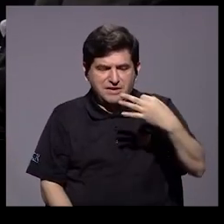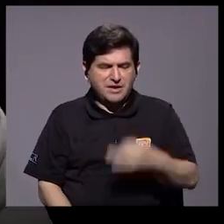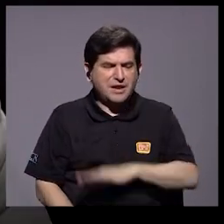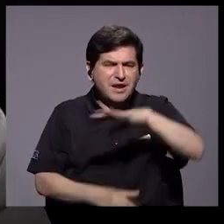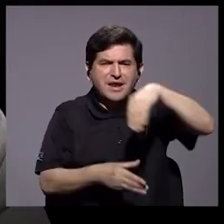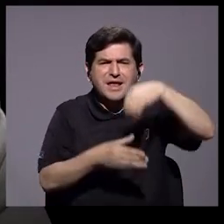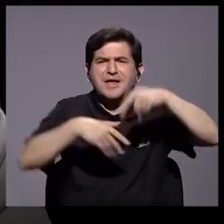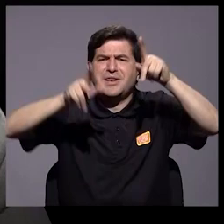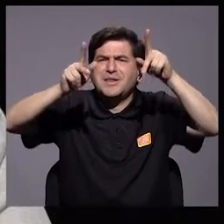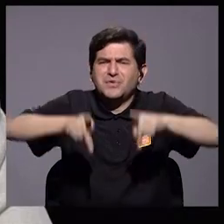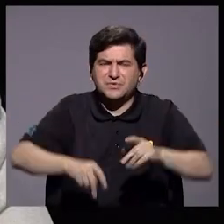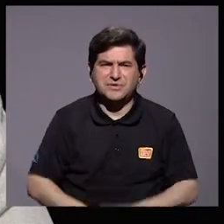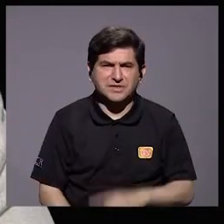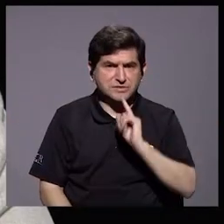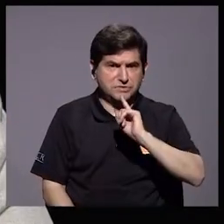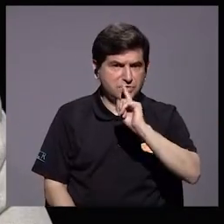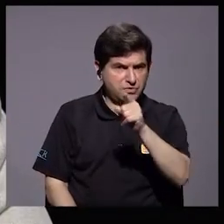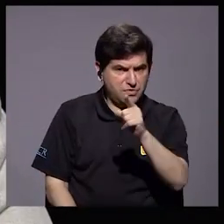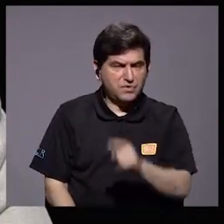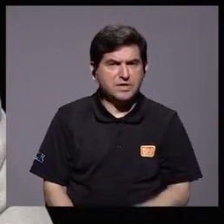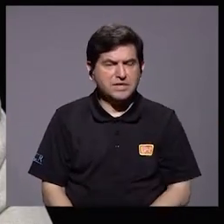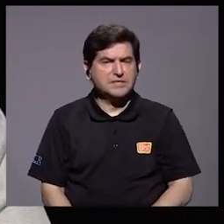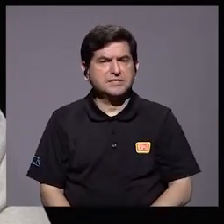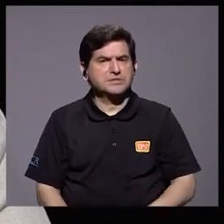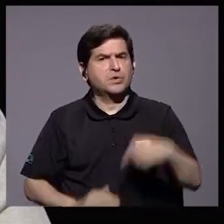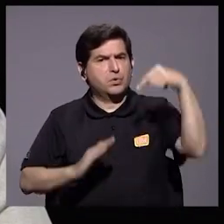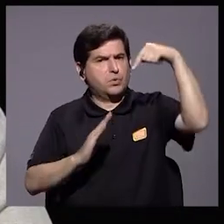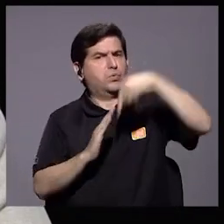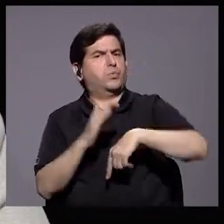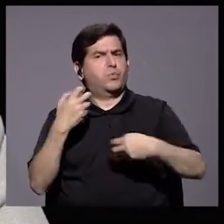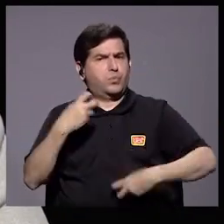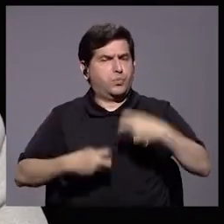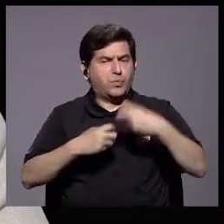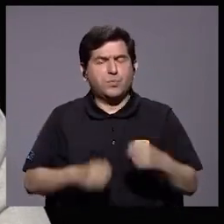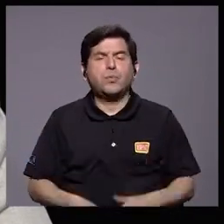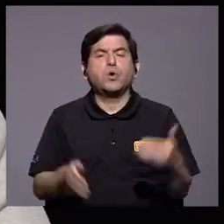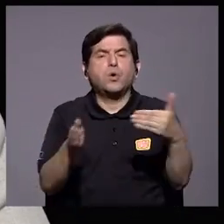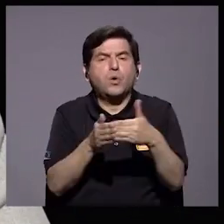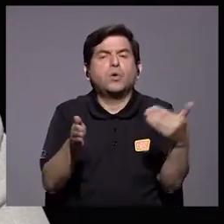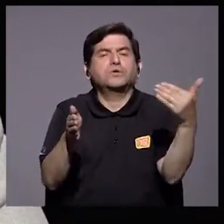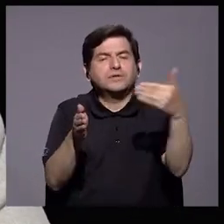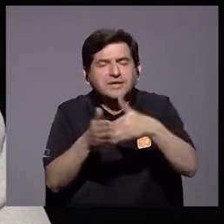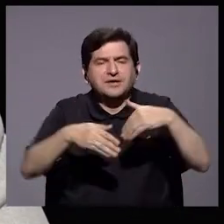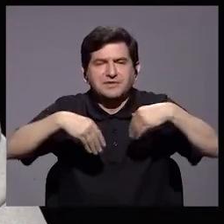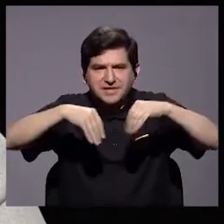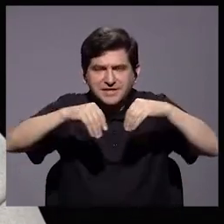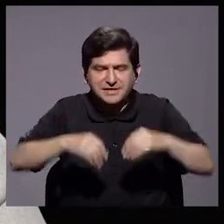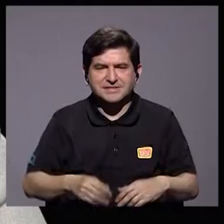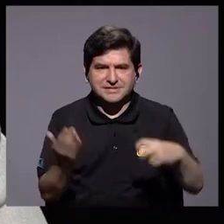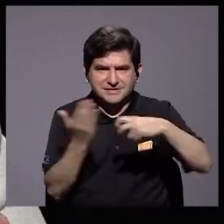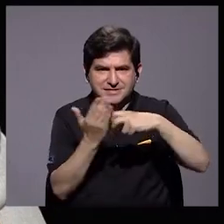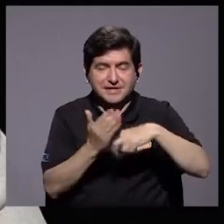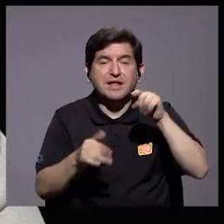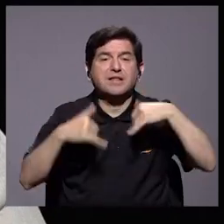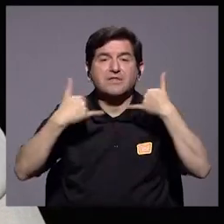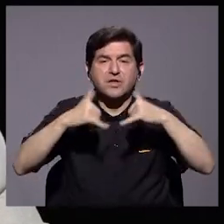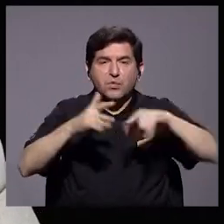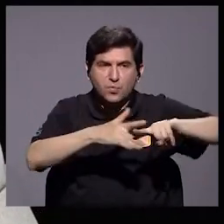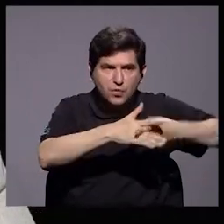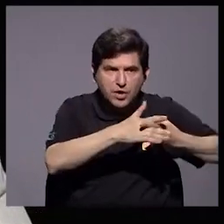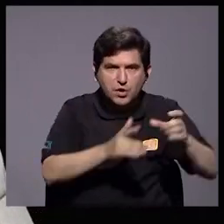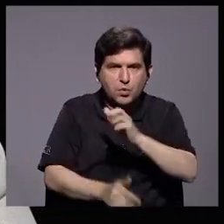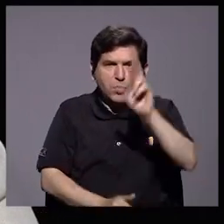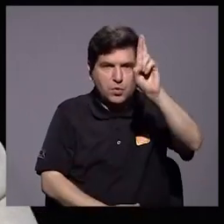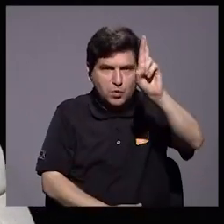el contexto a la gente don amado porque usted lo que dice es verdaderamente grave la reventa de esas entradas de un partido inaugural